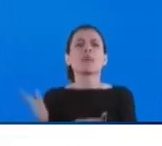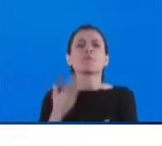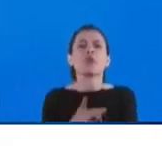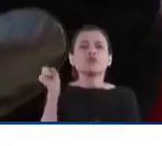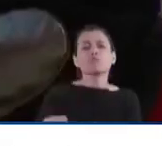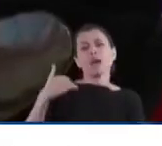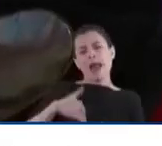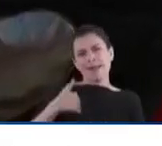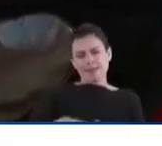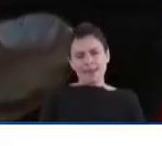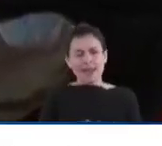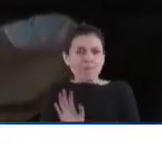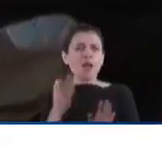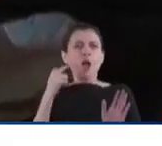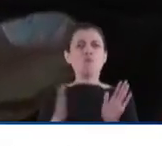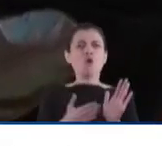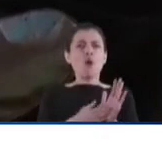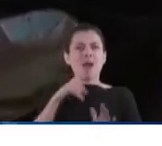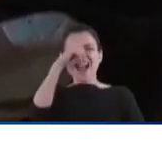millones de pesos.